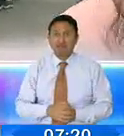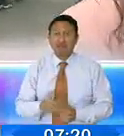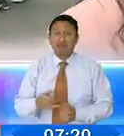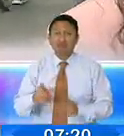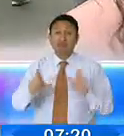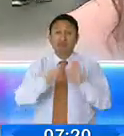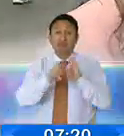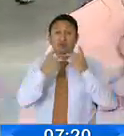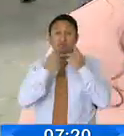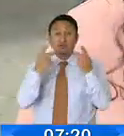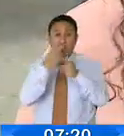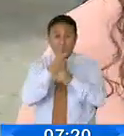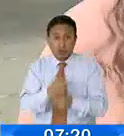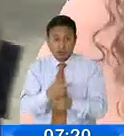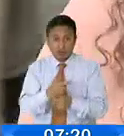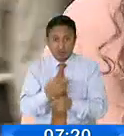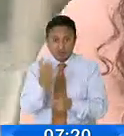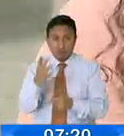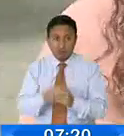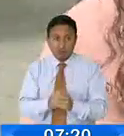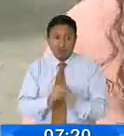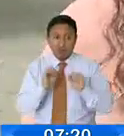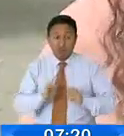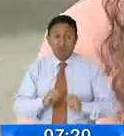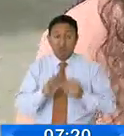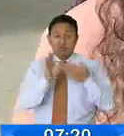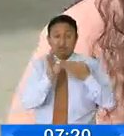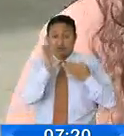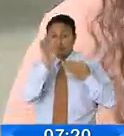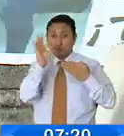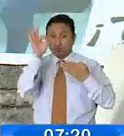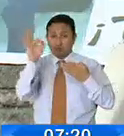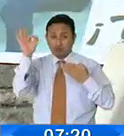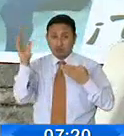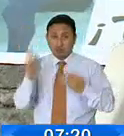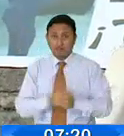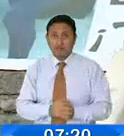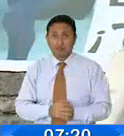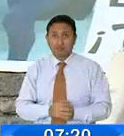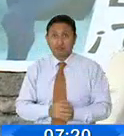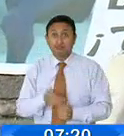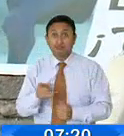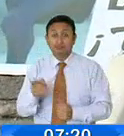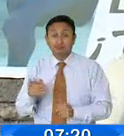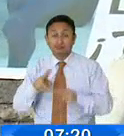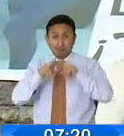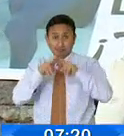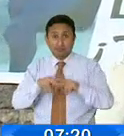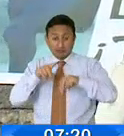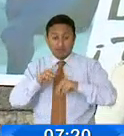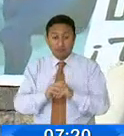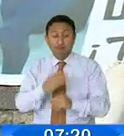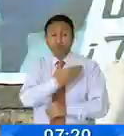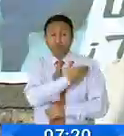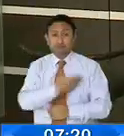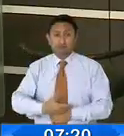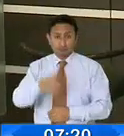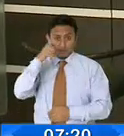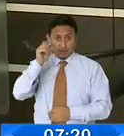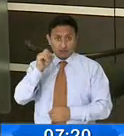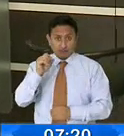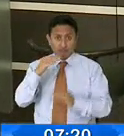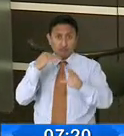políticas públicas de prevención, por ejemplo. No existen estadísticas unificadas. Con esa radiografía quieren llegar al presidente Guillermo Lasso, a